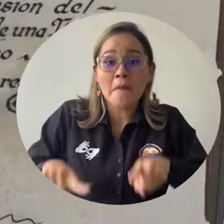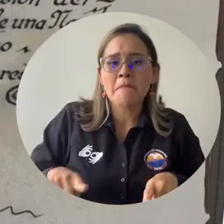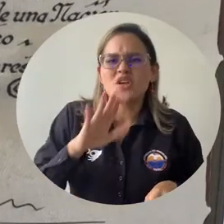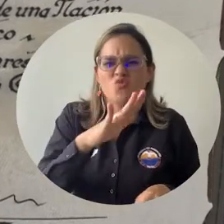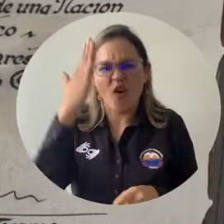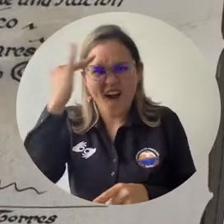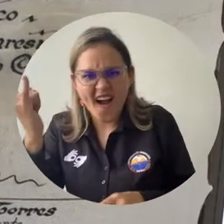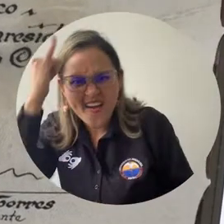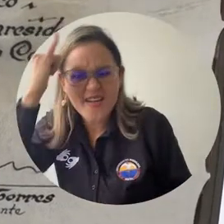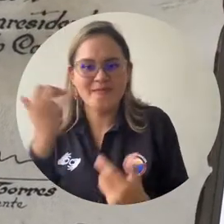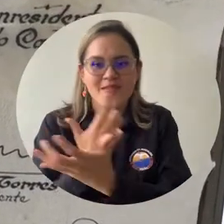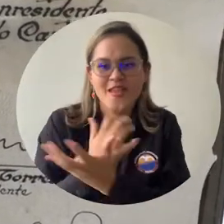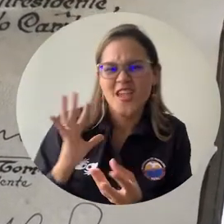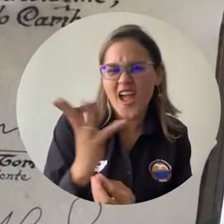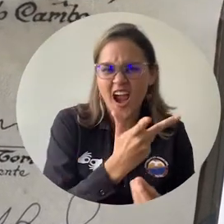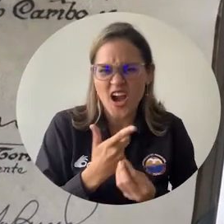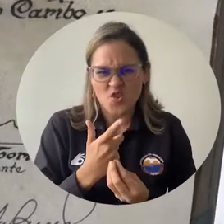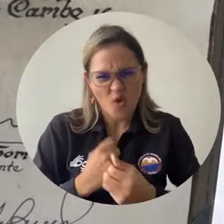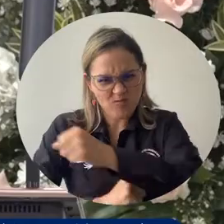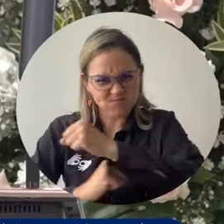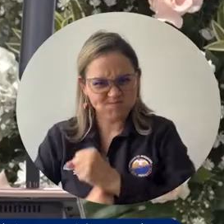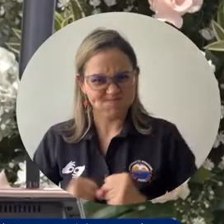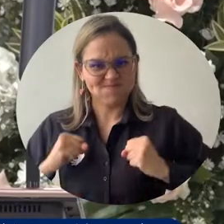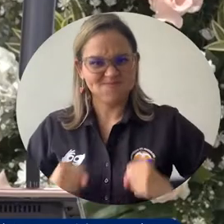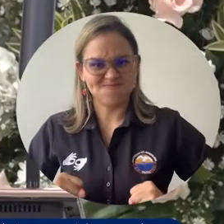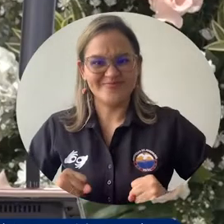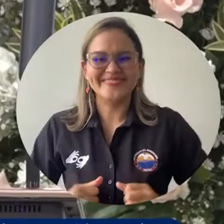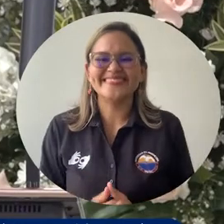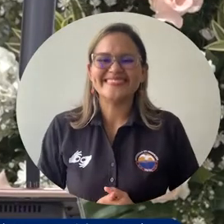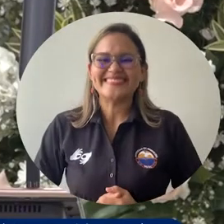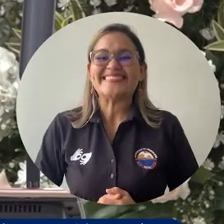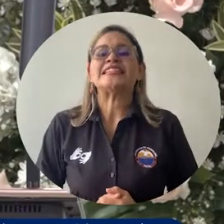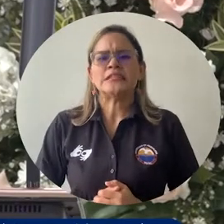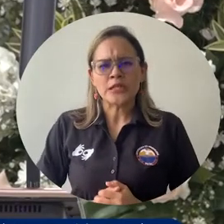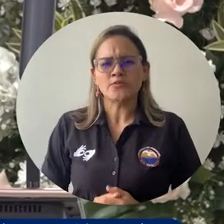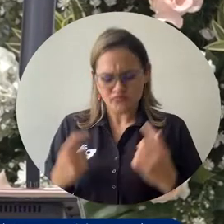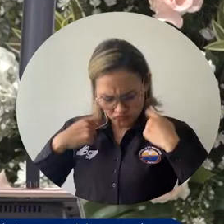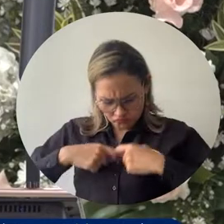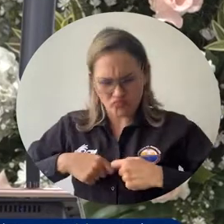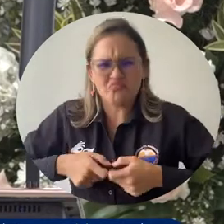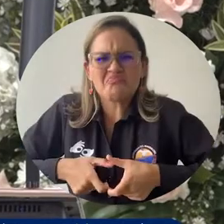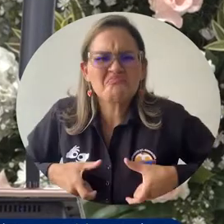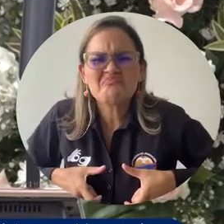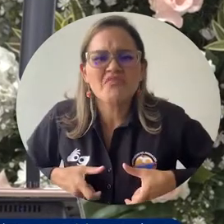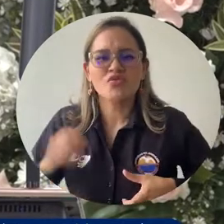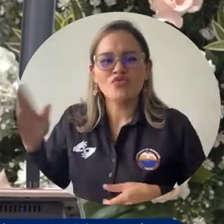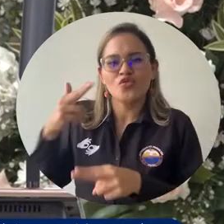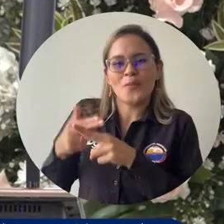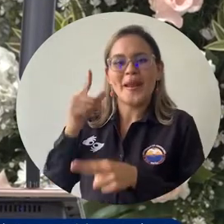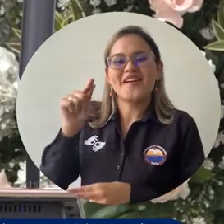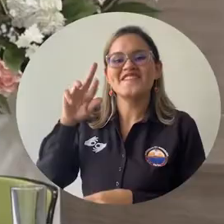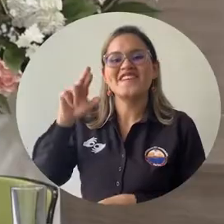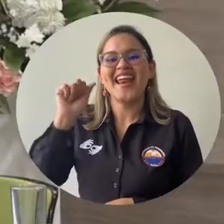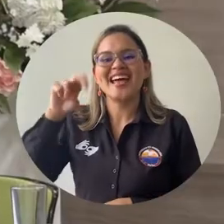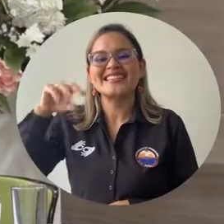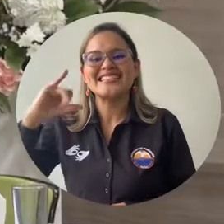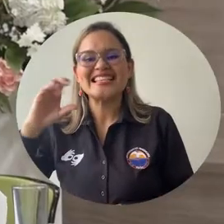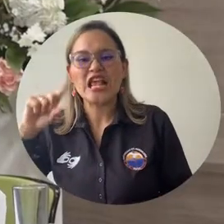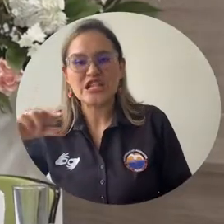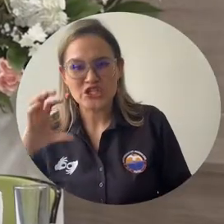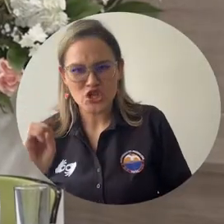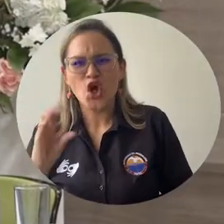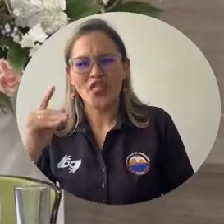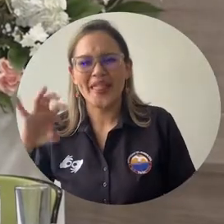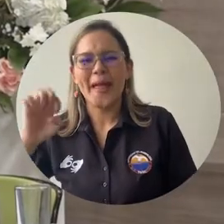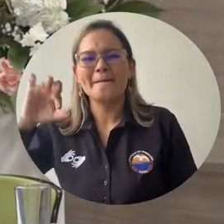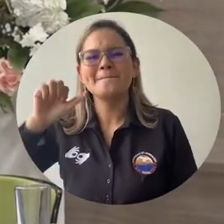ciencia y el arte en la alma mater. Se trata de imponer al rector la condecoración Medalla General Francisco de Paula Santander, una